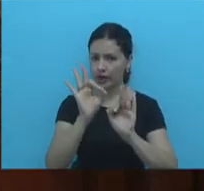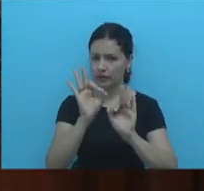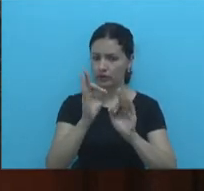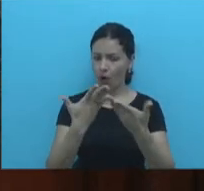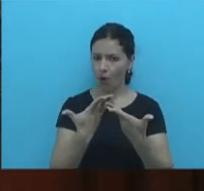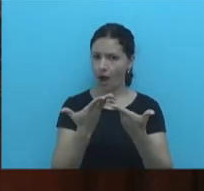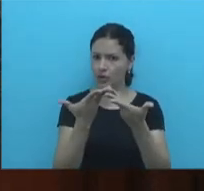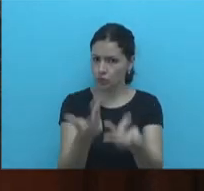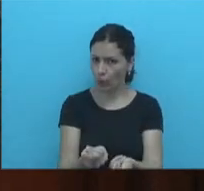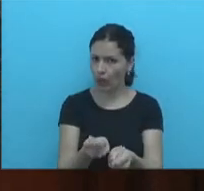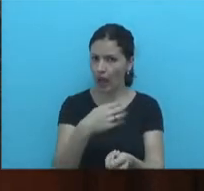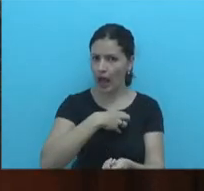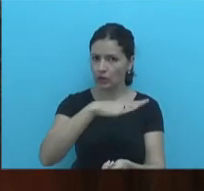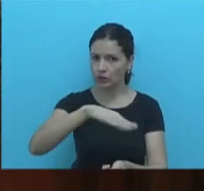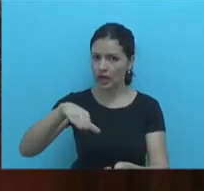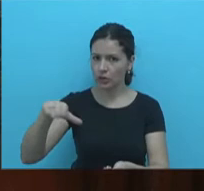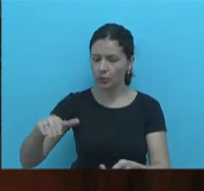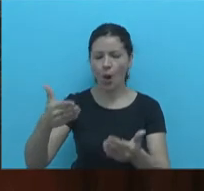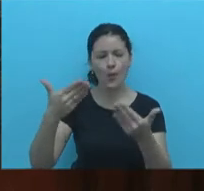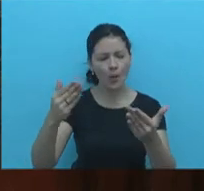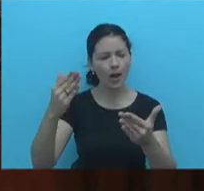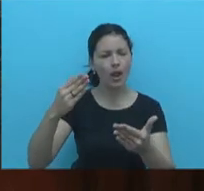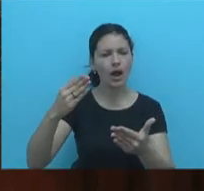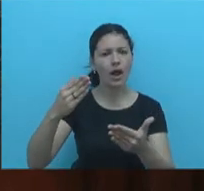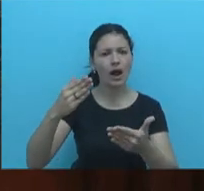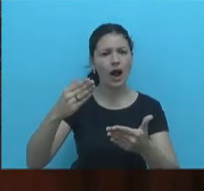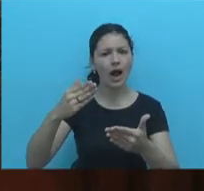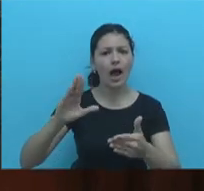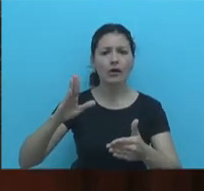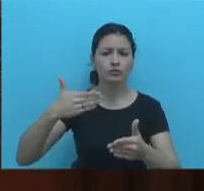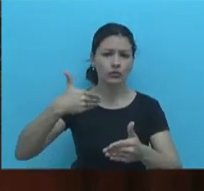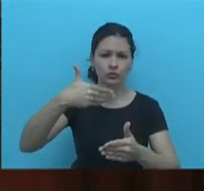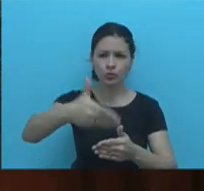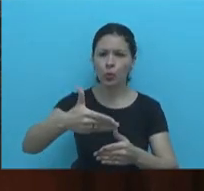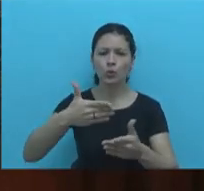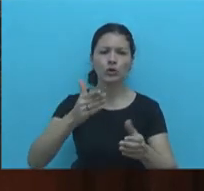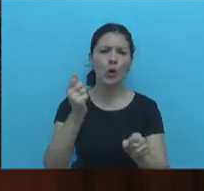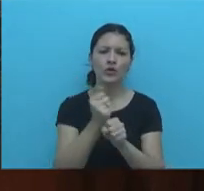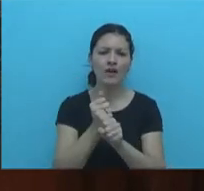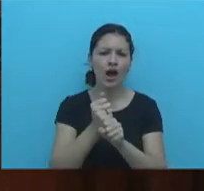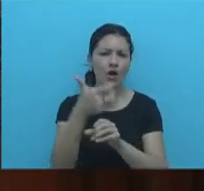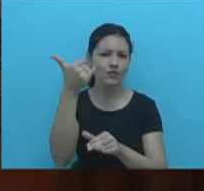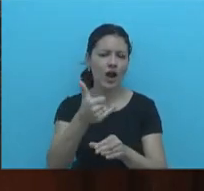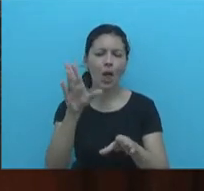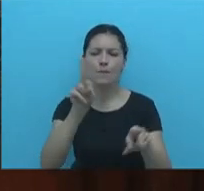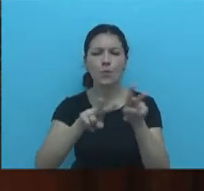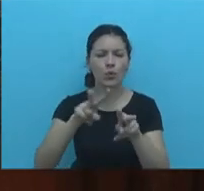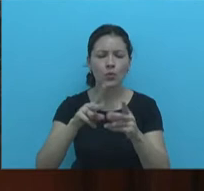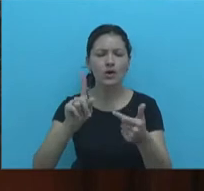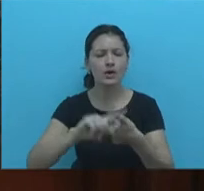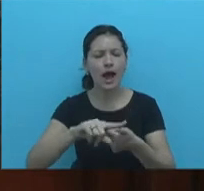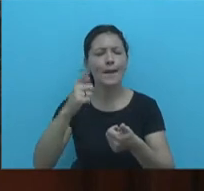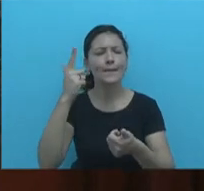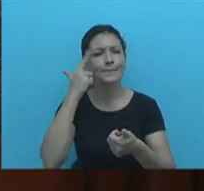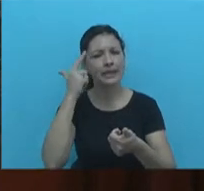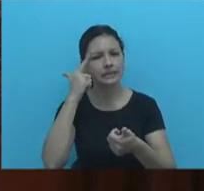alumnos las herramientas necesarias para insertarse en el mercado laboral de la mejor manera posible u orientarse en qué carrera